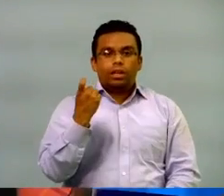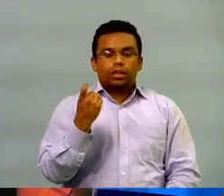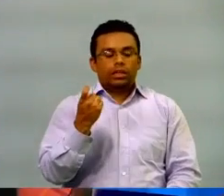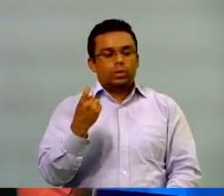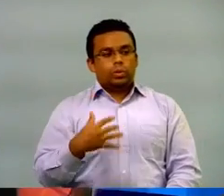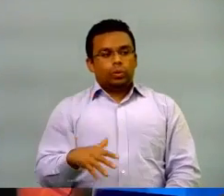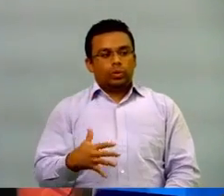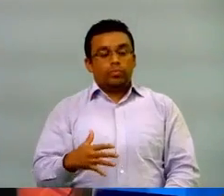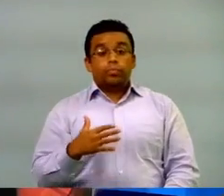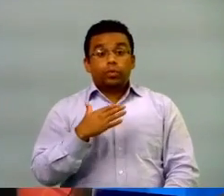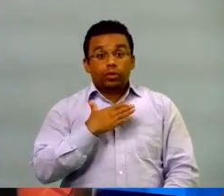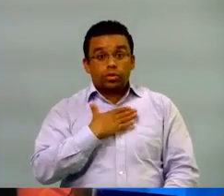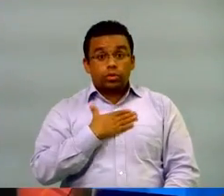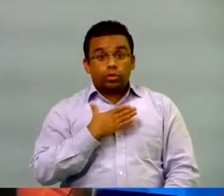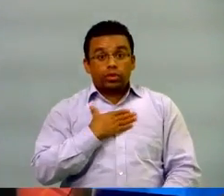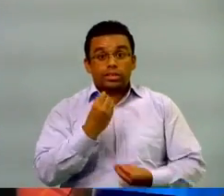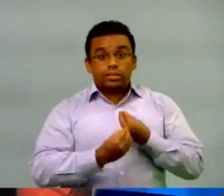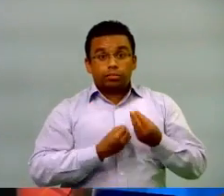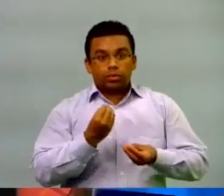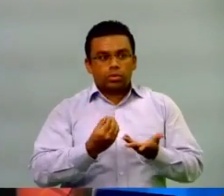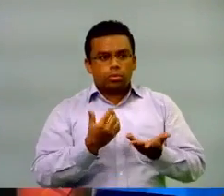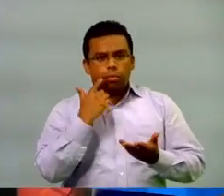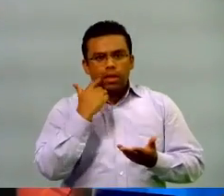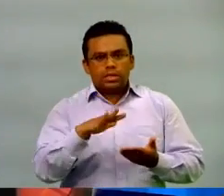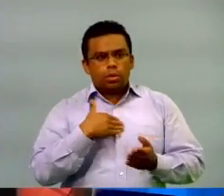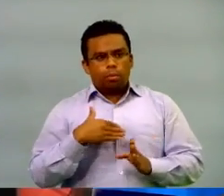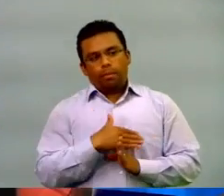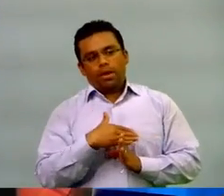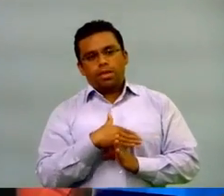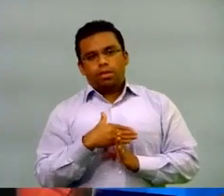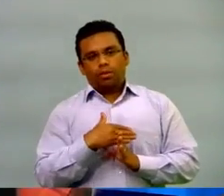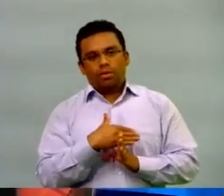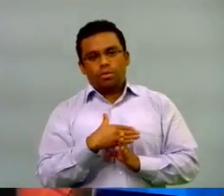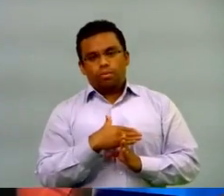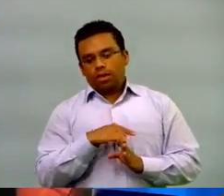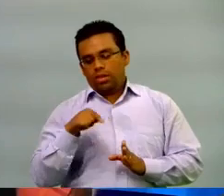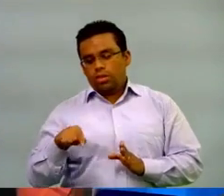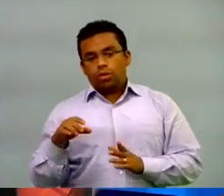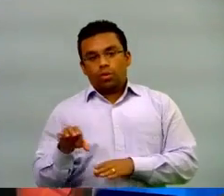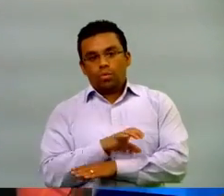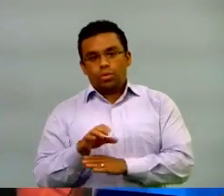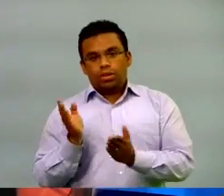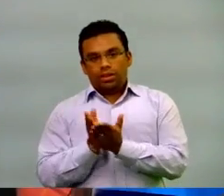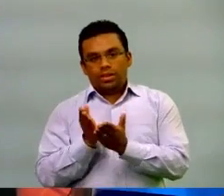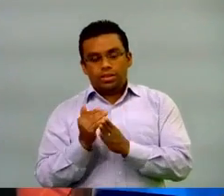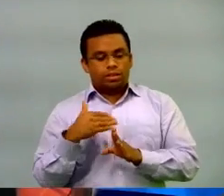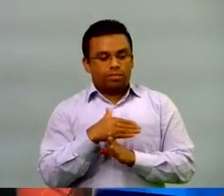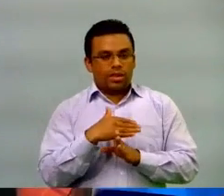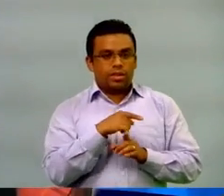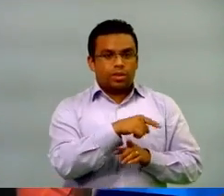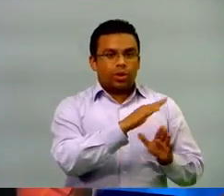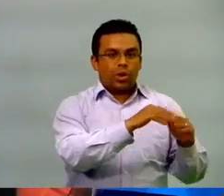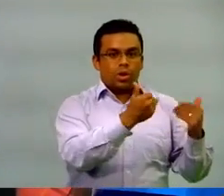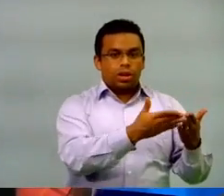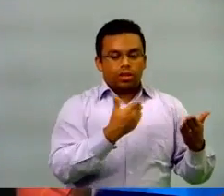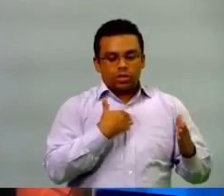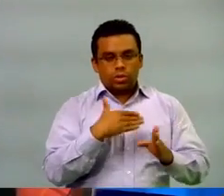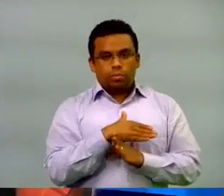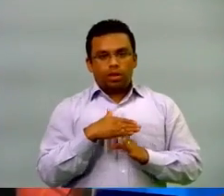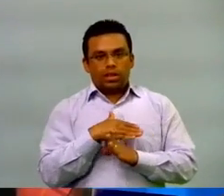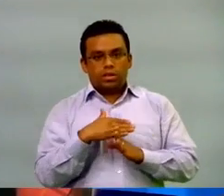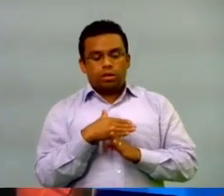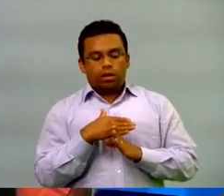nosotros, como operadores e intermediarios de todo este programa, podemos realmente construir un sistema de